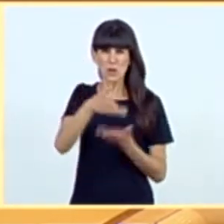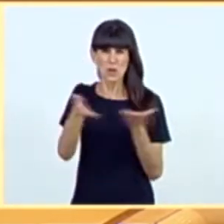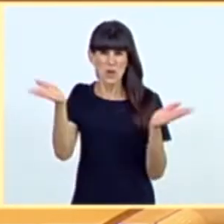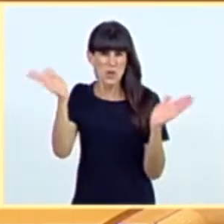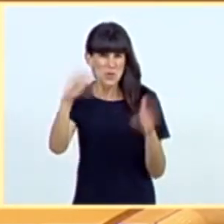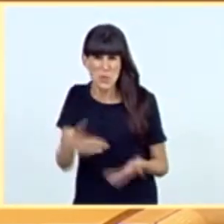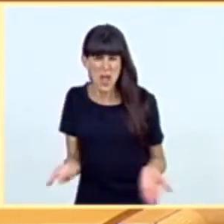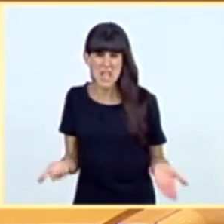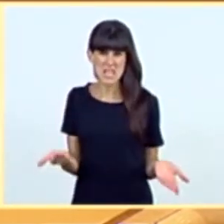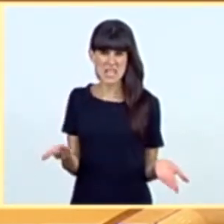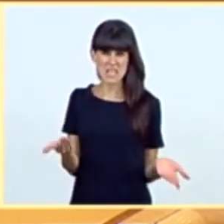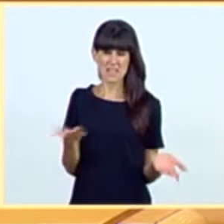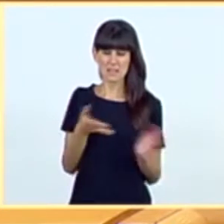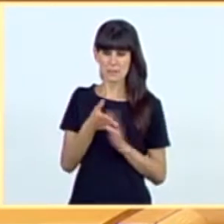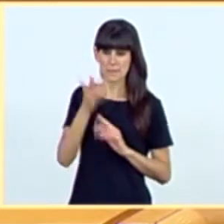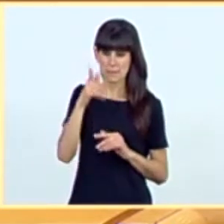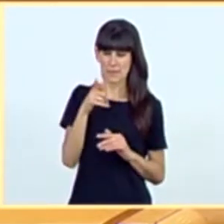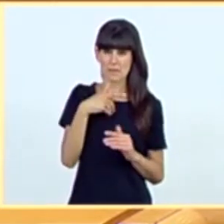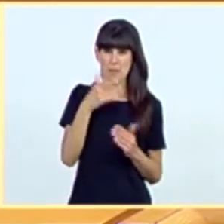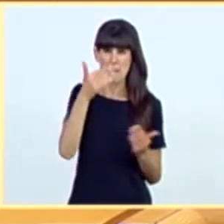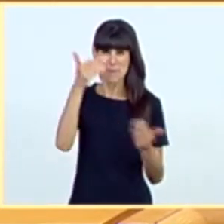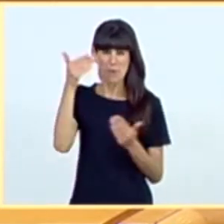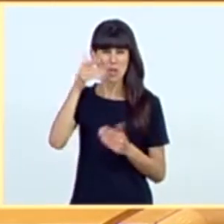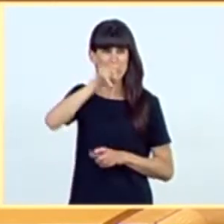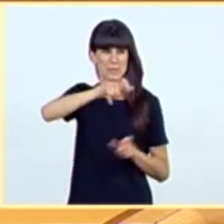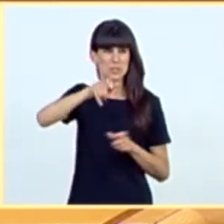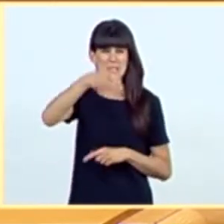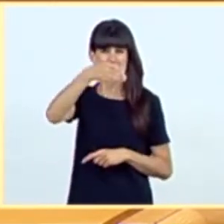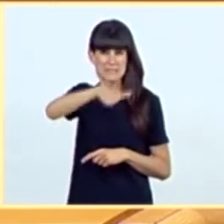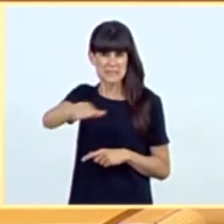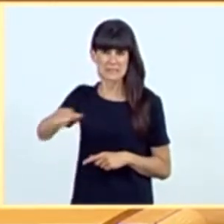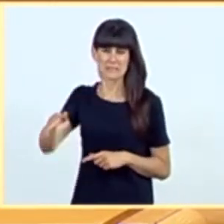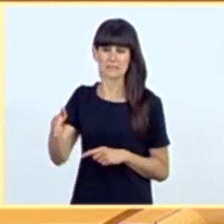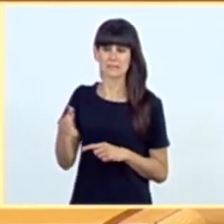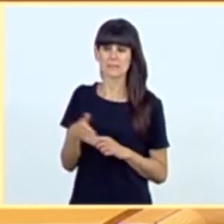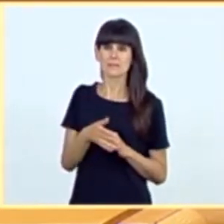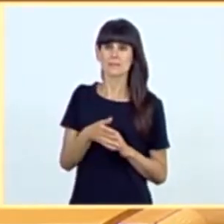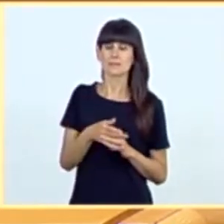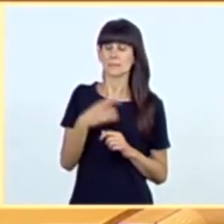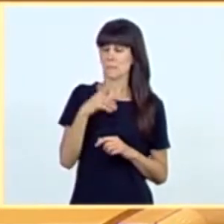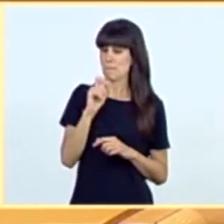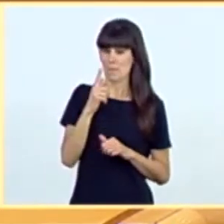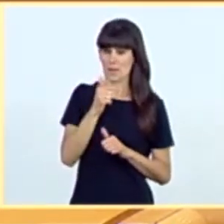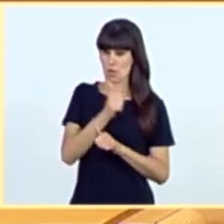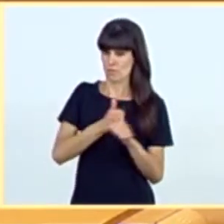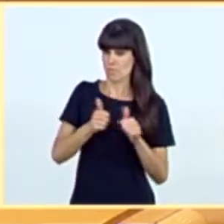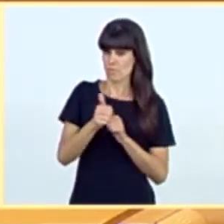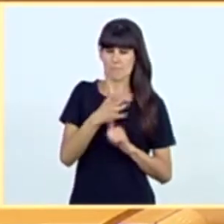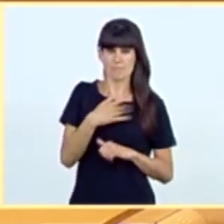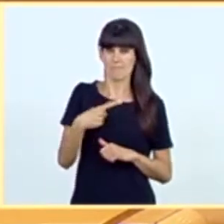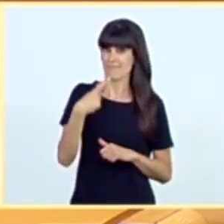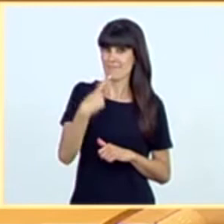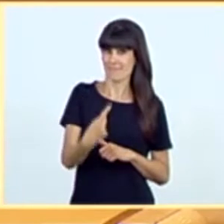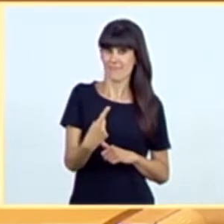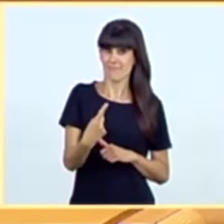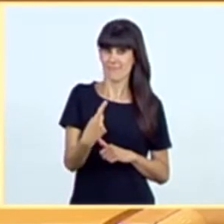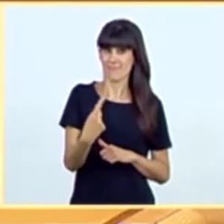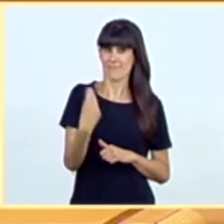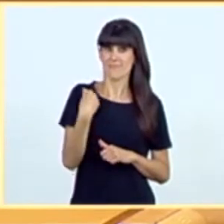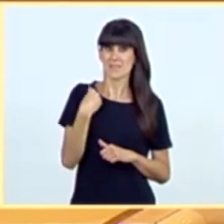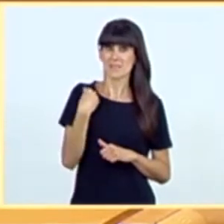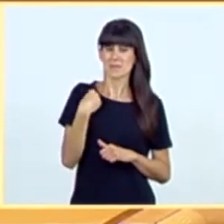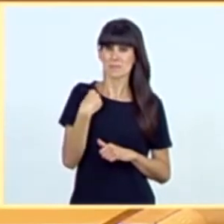vil a la memoria de miles de compatriotas. En primer lugar, y en relación al objeto de